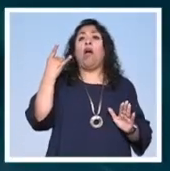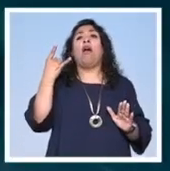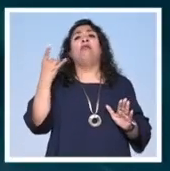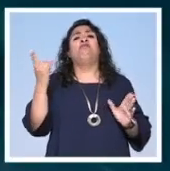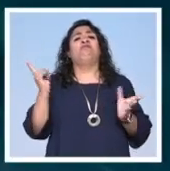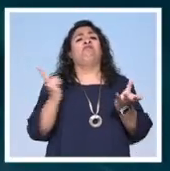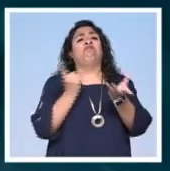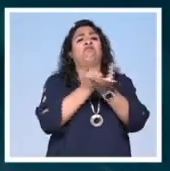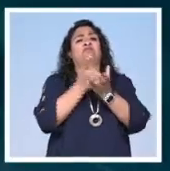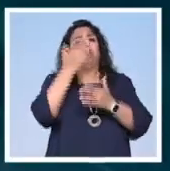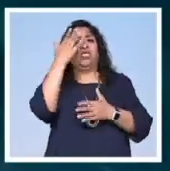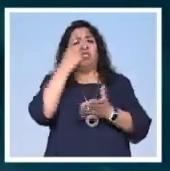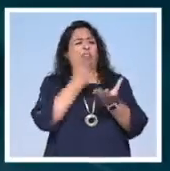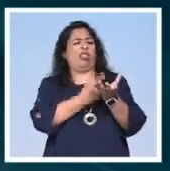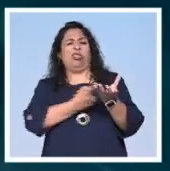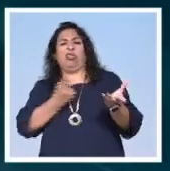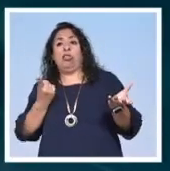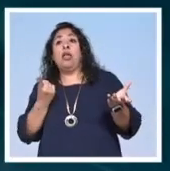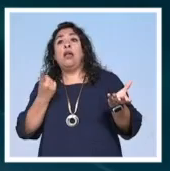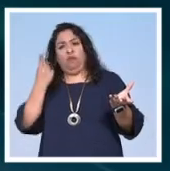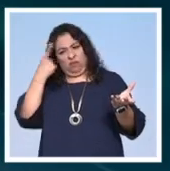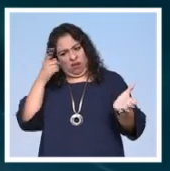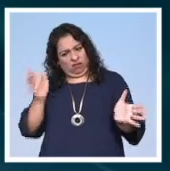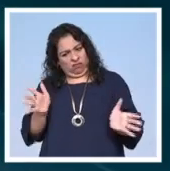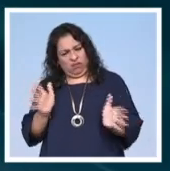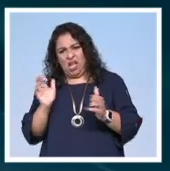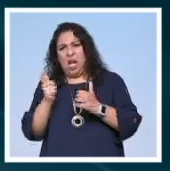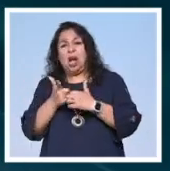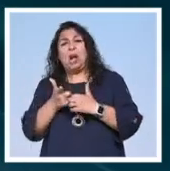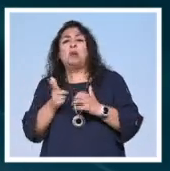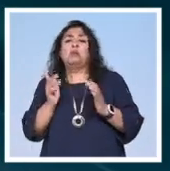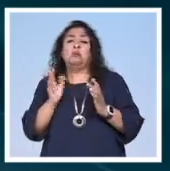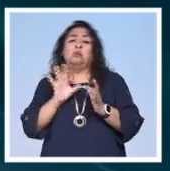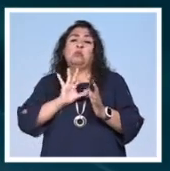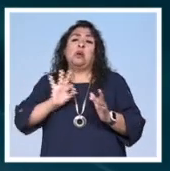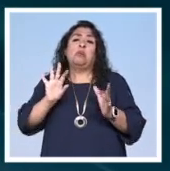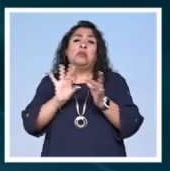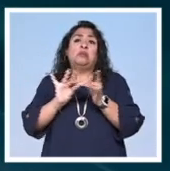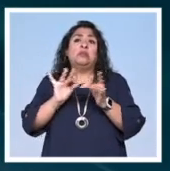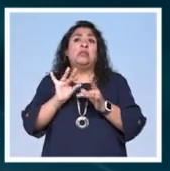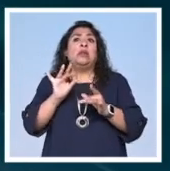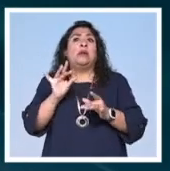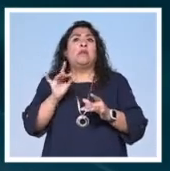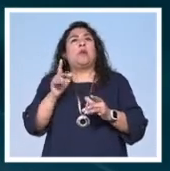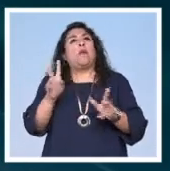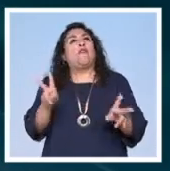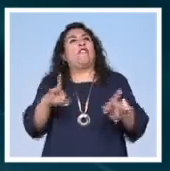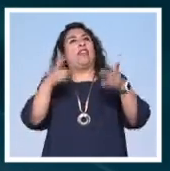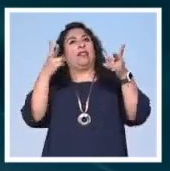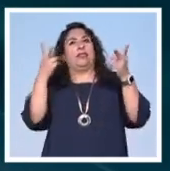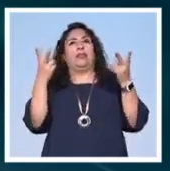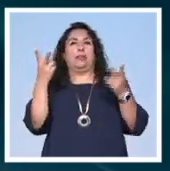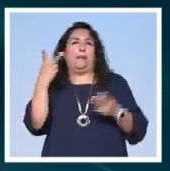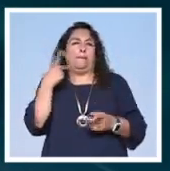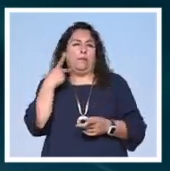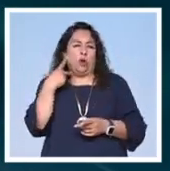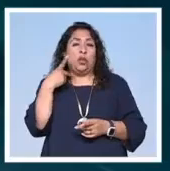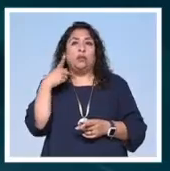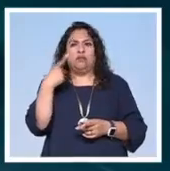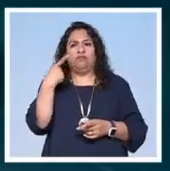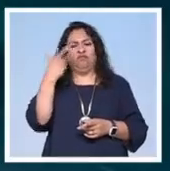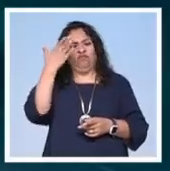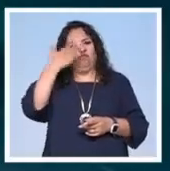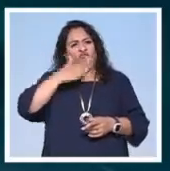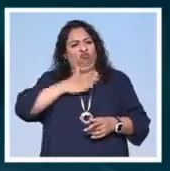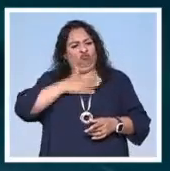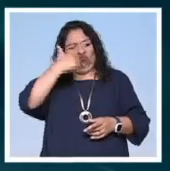bola supo salirse de ella para impulsar algo que bien Podría describirse como marketing político consciente de la figura que